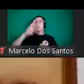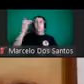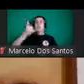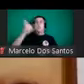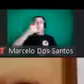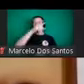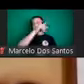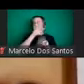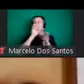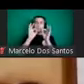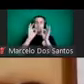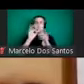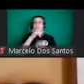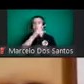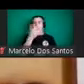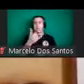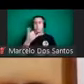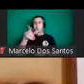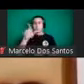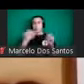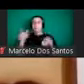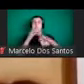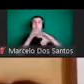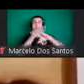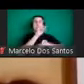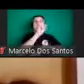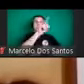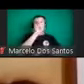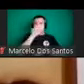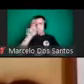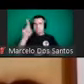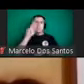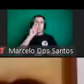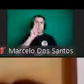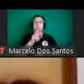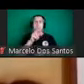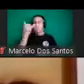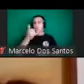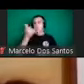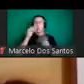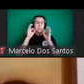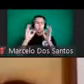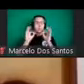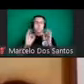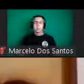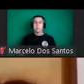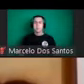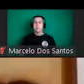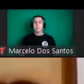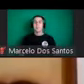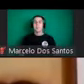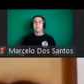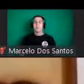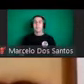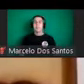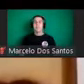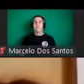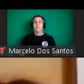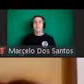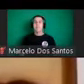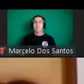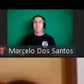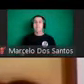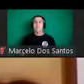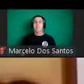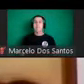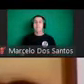instituciones públicas por organismo o entidad del Estado a nivel nacional. Eso se tiene. El total,